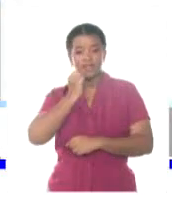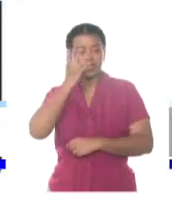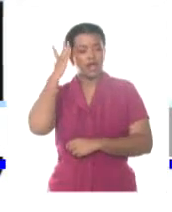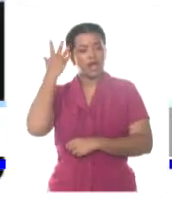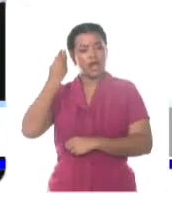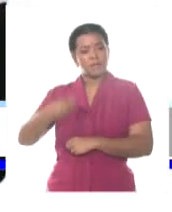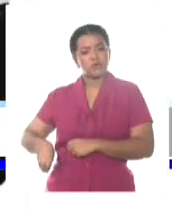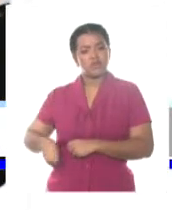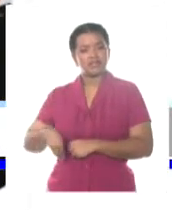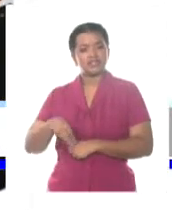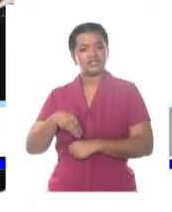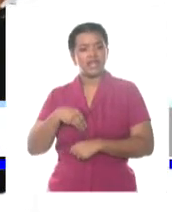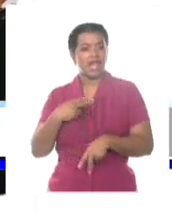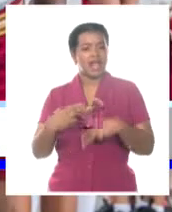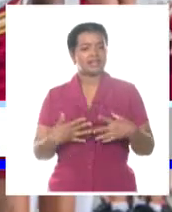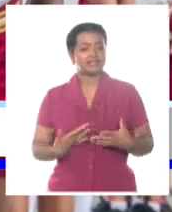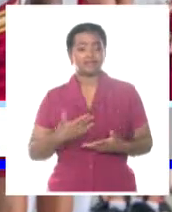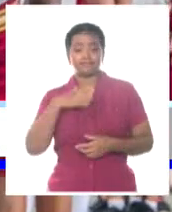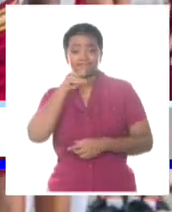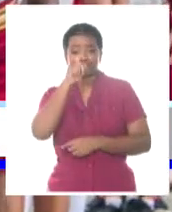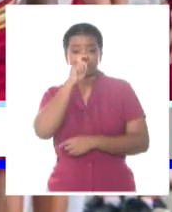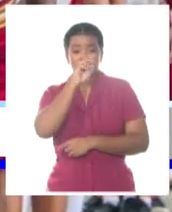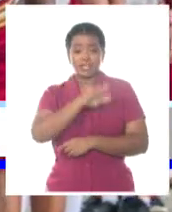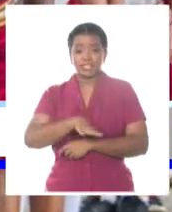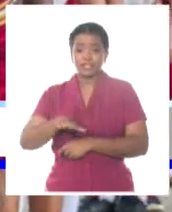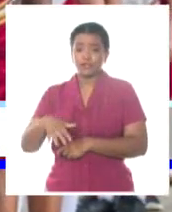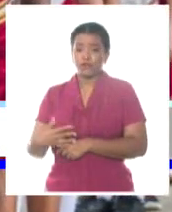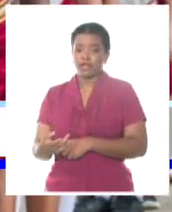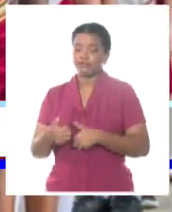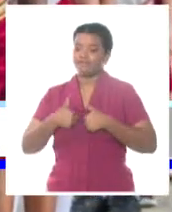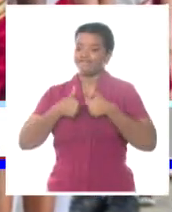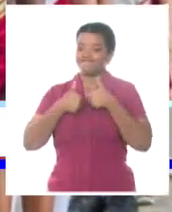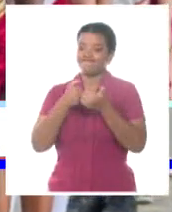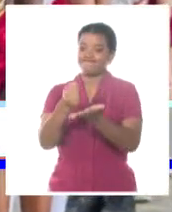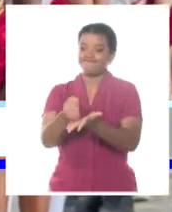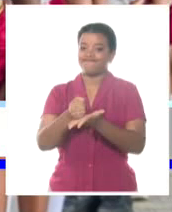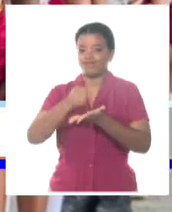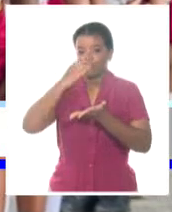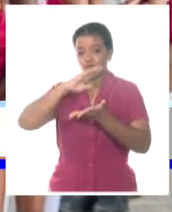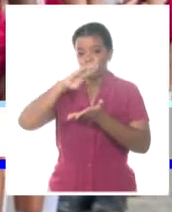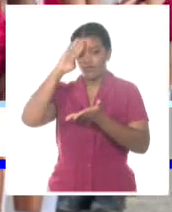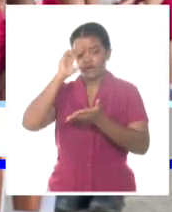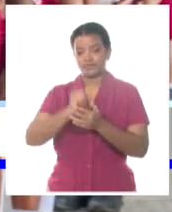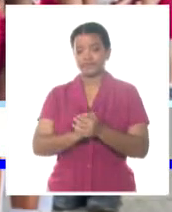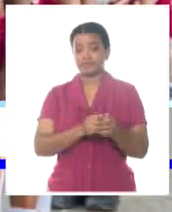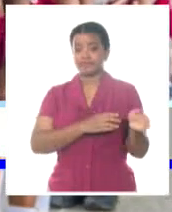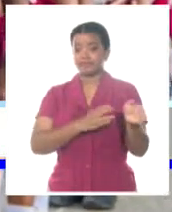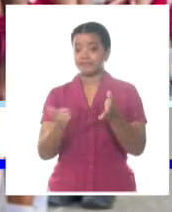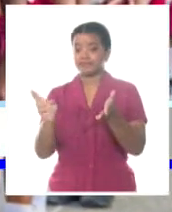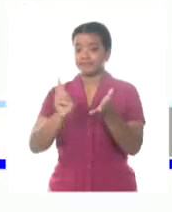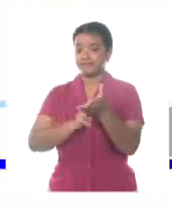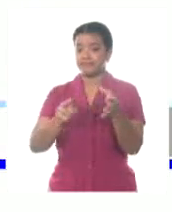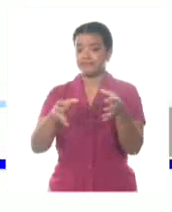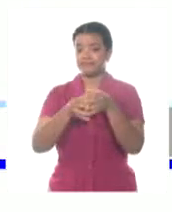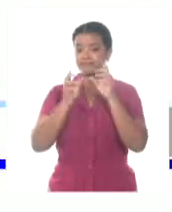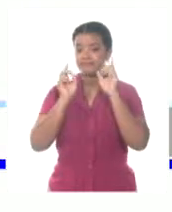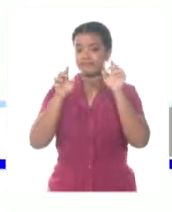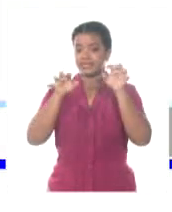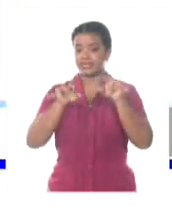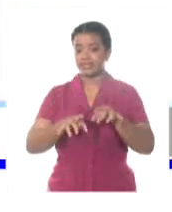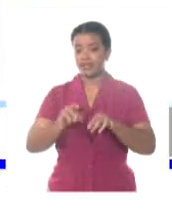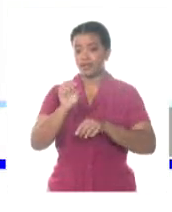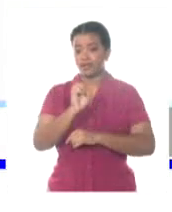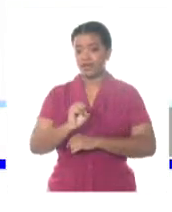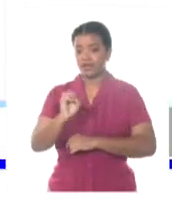para definir a nuestros niños como el bien más preciado de la patria. El miembro del grupo político y secretario de organización del Comité Central,